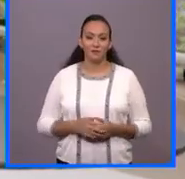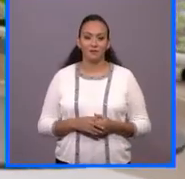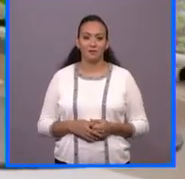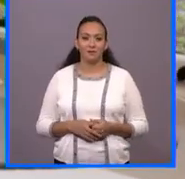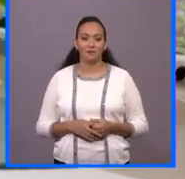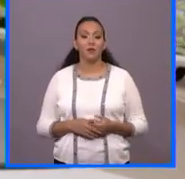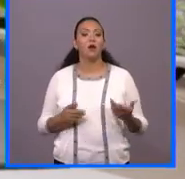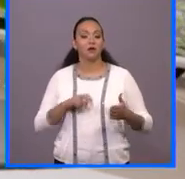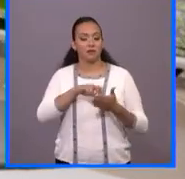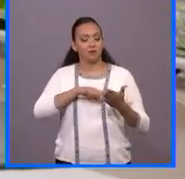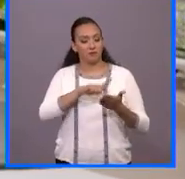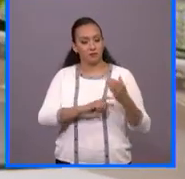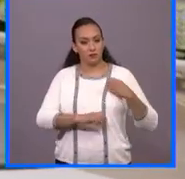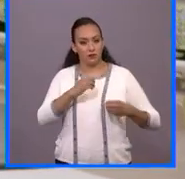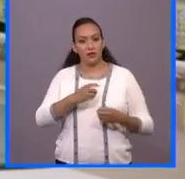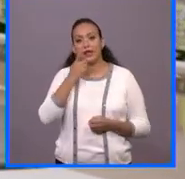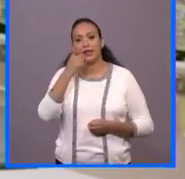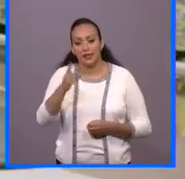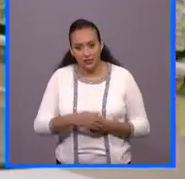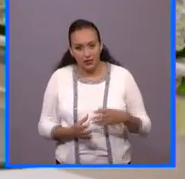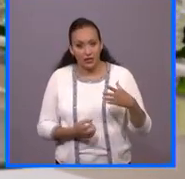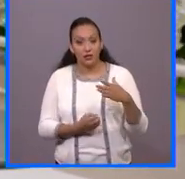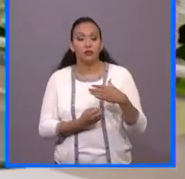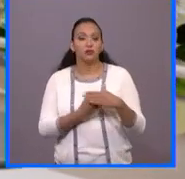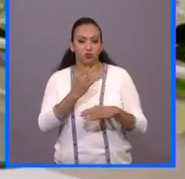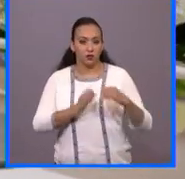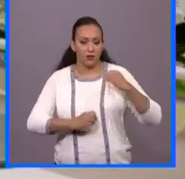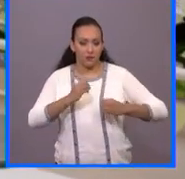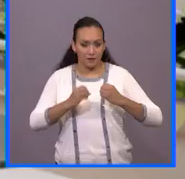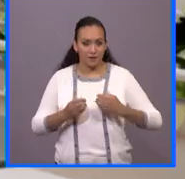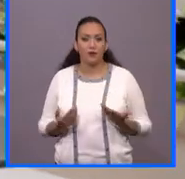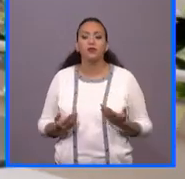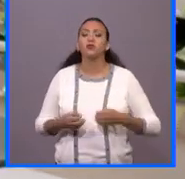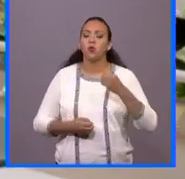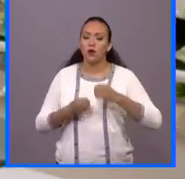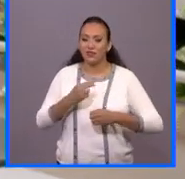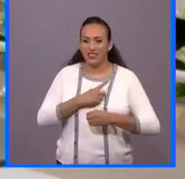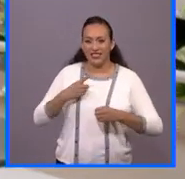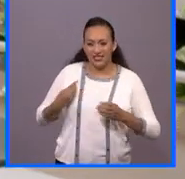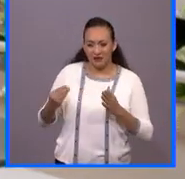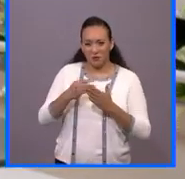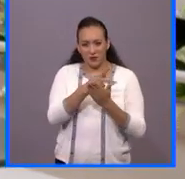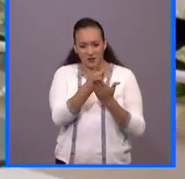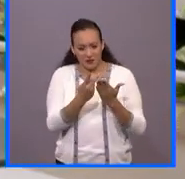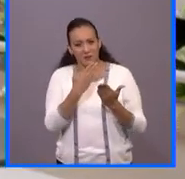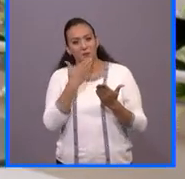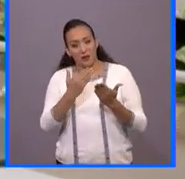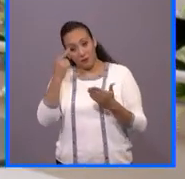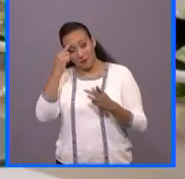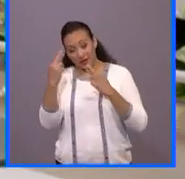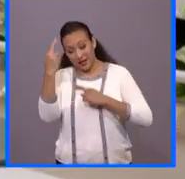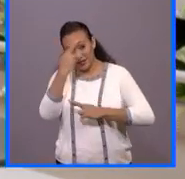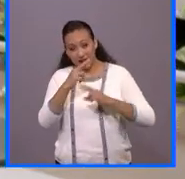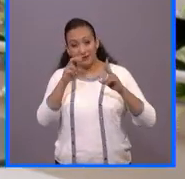En torno a la reforma judicial, se aseguró que la nueva integración de la Corte deberá crear un mecanismo que le permita resolver los casos